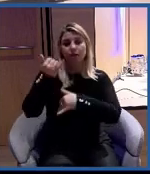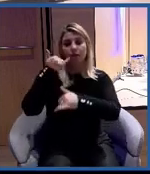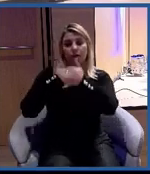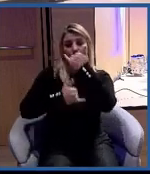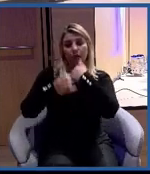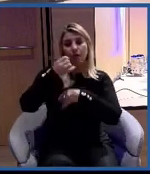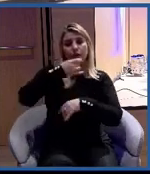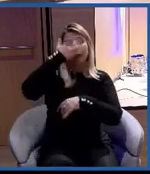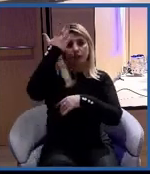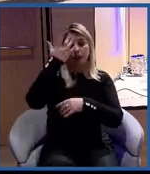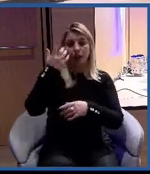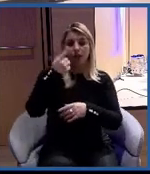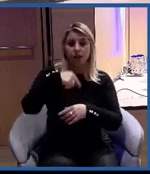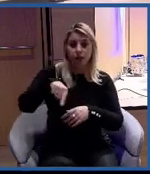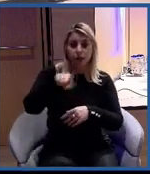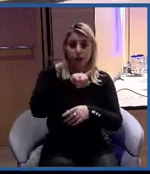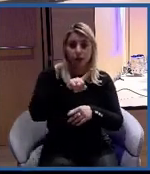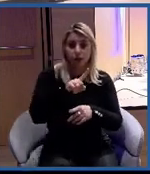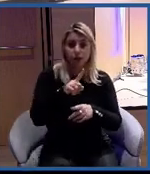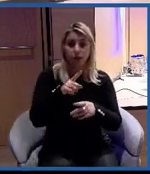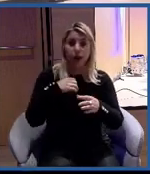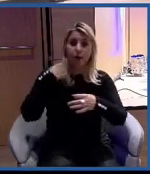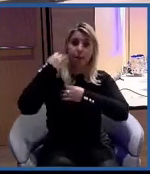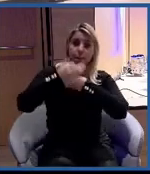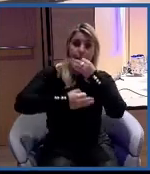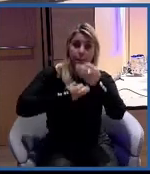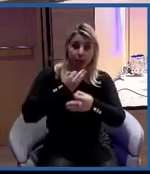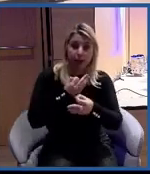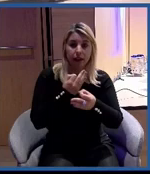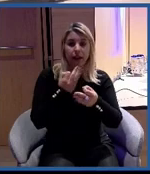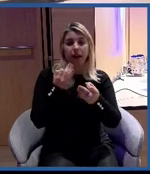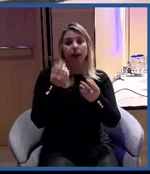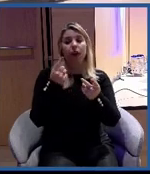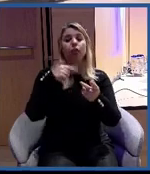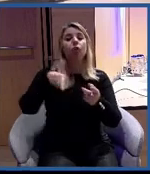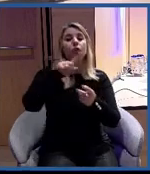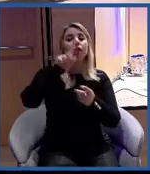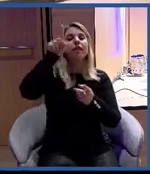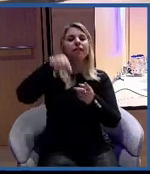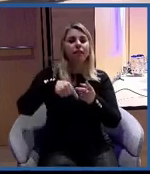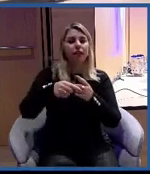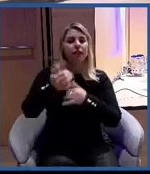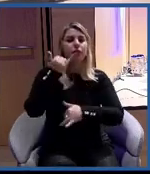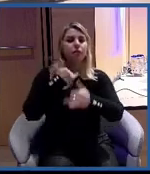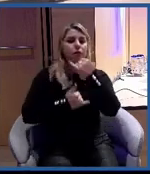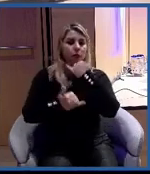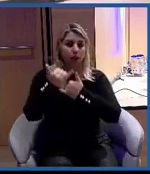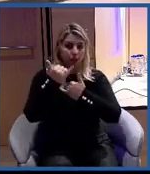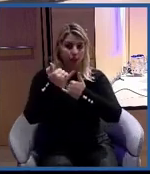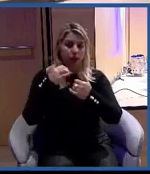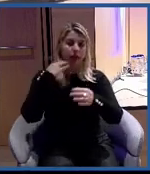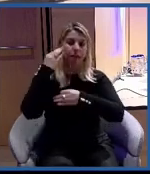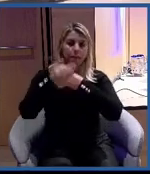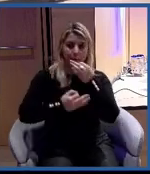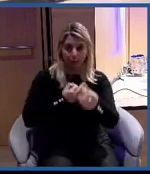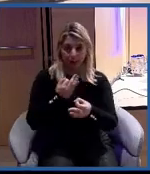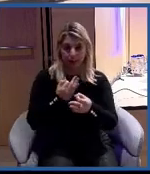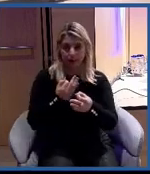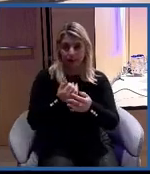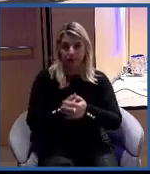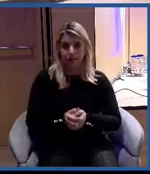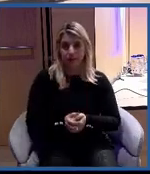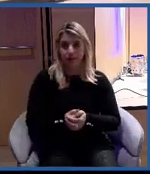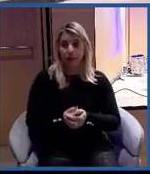lados nosotros dejamos de manera explícita Cuál es la fente o sea de dónde estamos sacando esto que ponemos